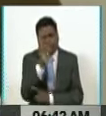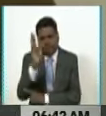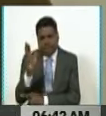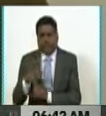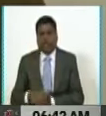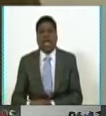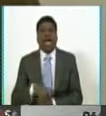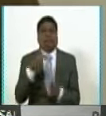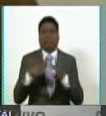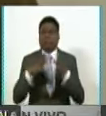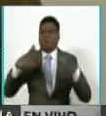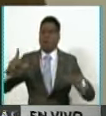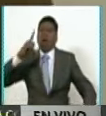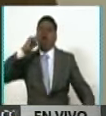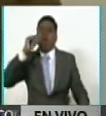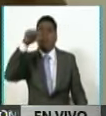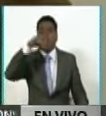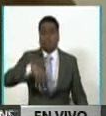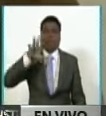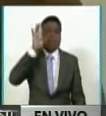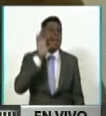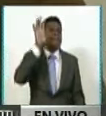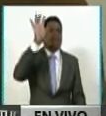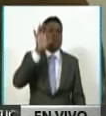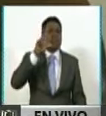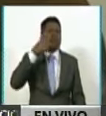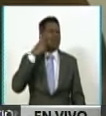patria que han querido mancillar,